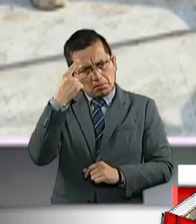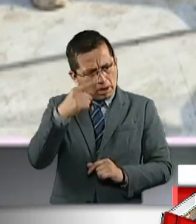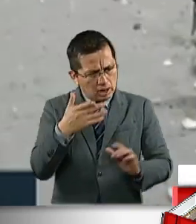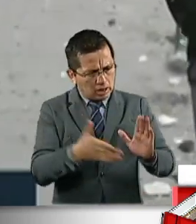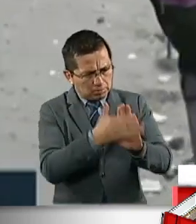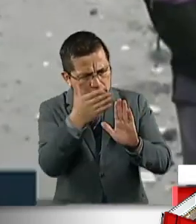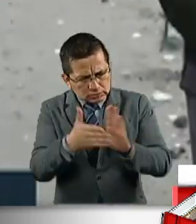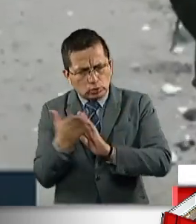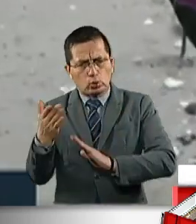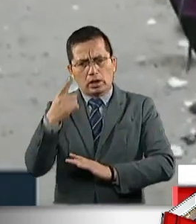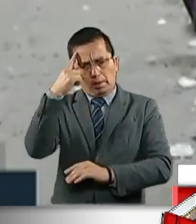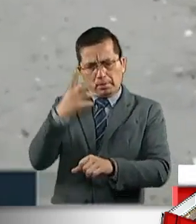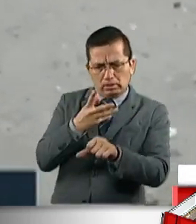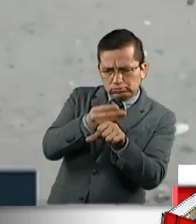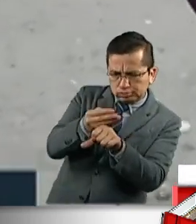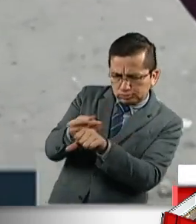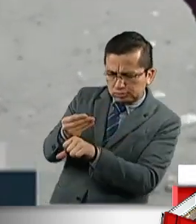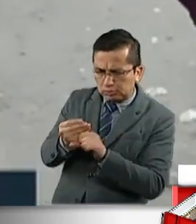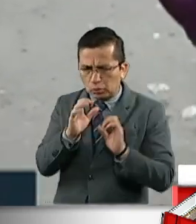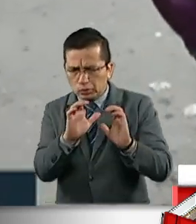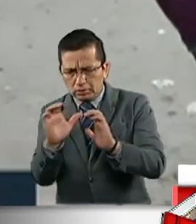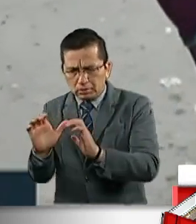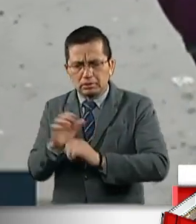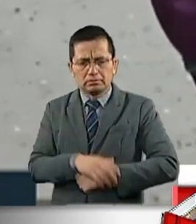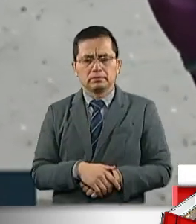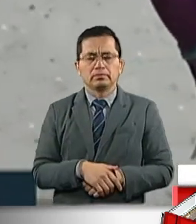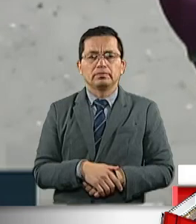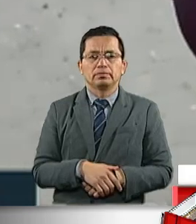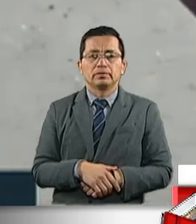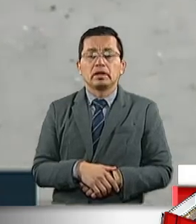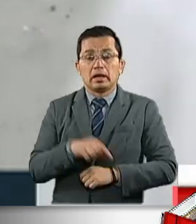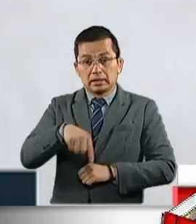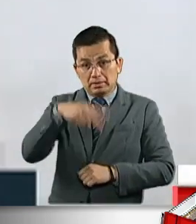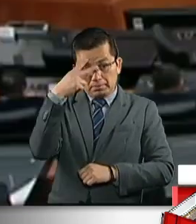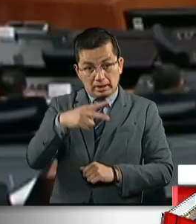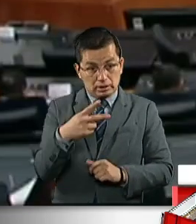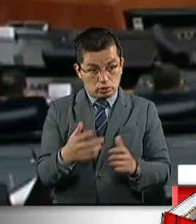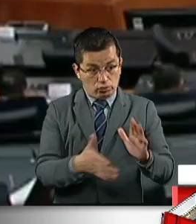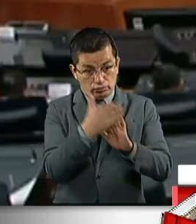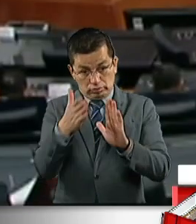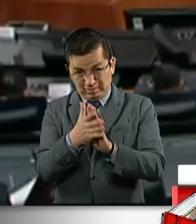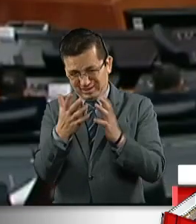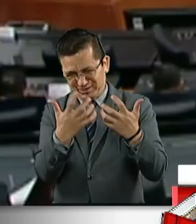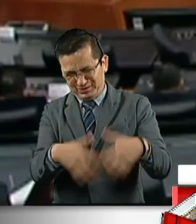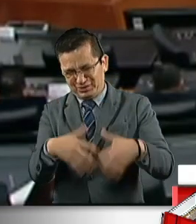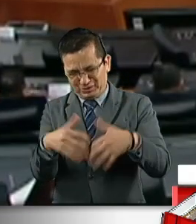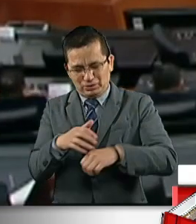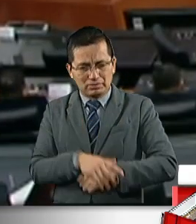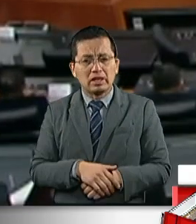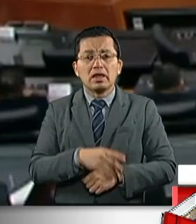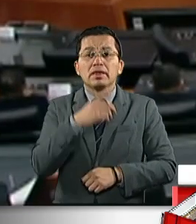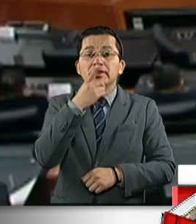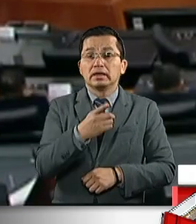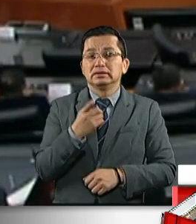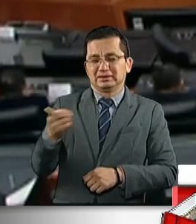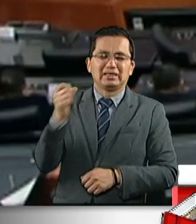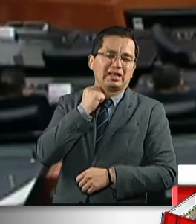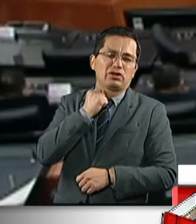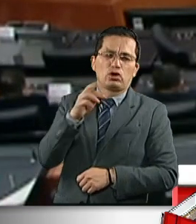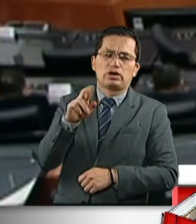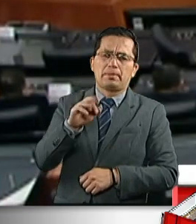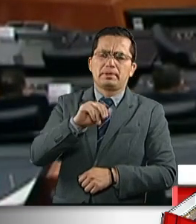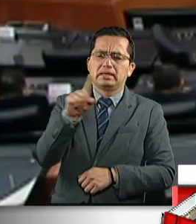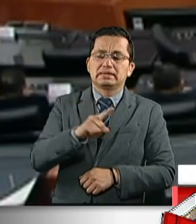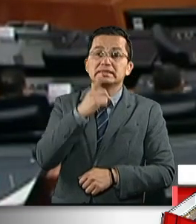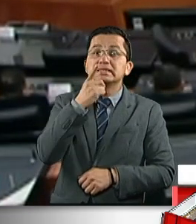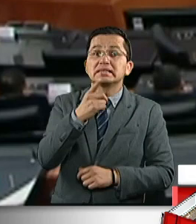mantenimiento. En este foro de la industria de la construcción en México, el senador Eduardo Ramírez explicó la urgencia de modificar la ley